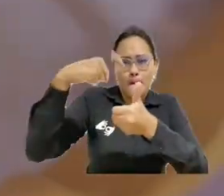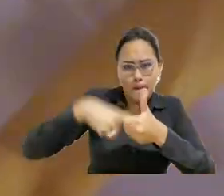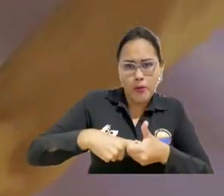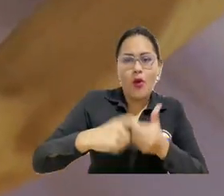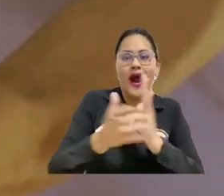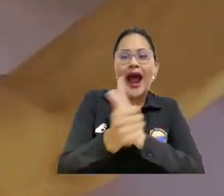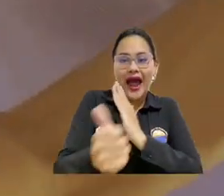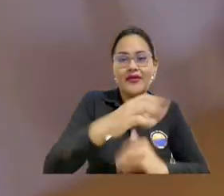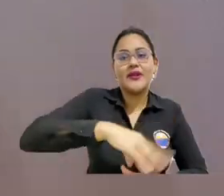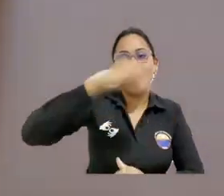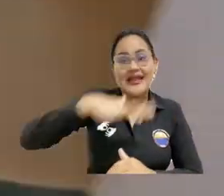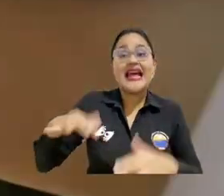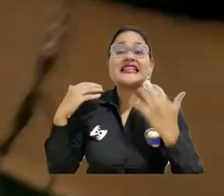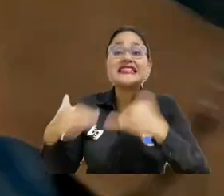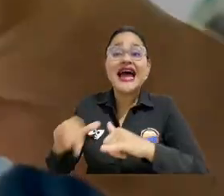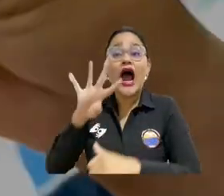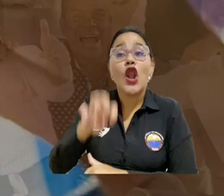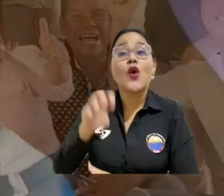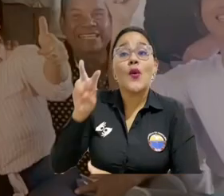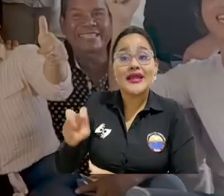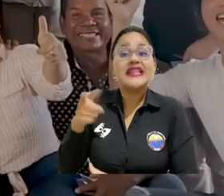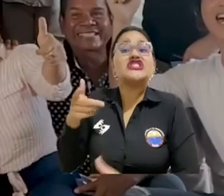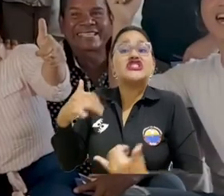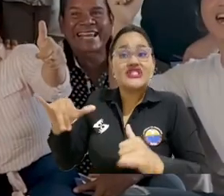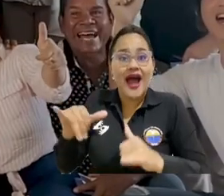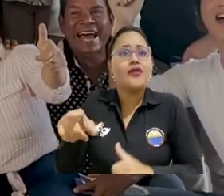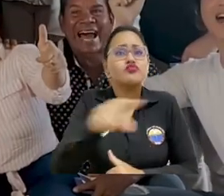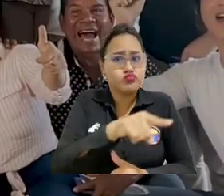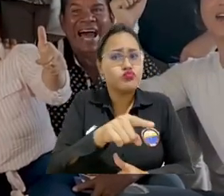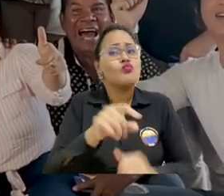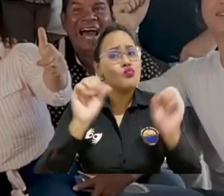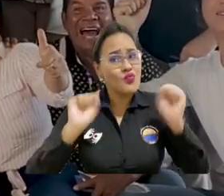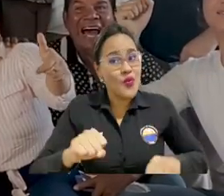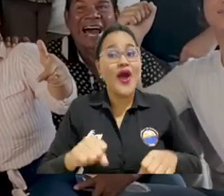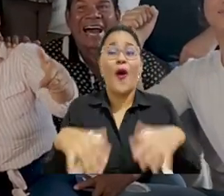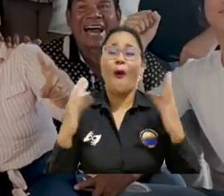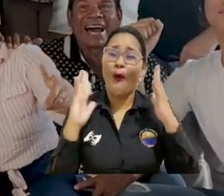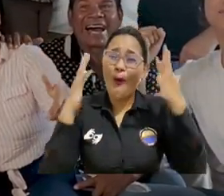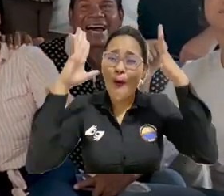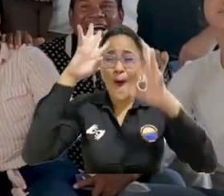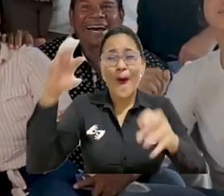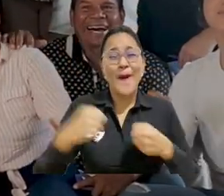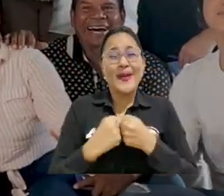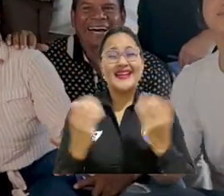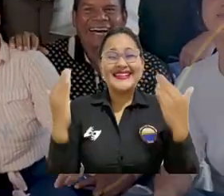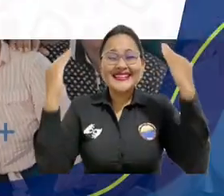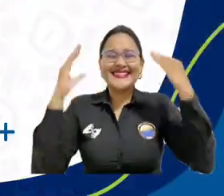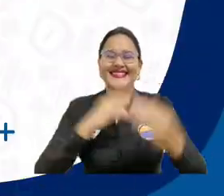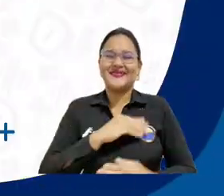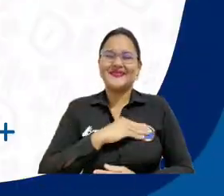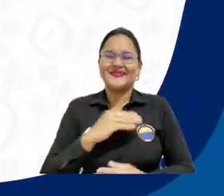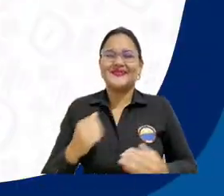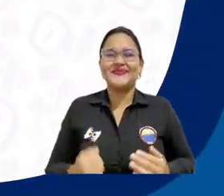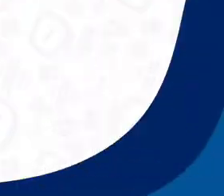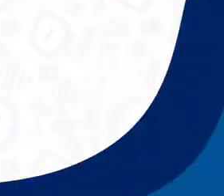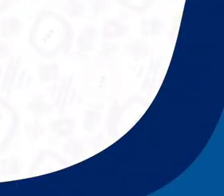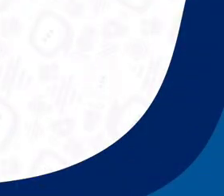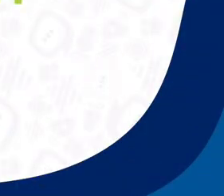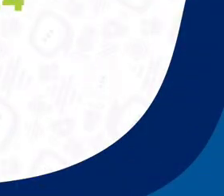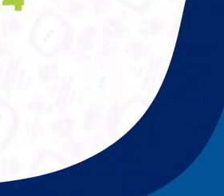profesionales, así como ya lo han hecho 97 jóvenes. Su alcalde y la población celebraron este convenio.